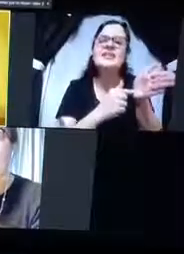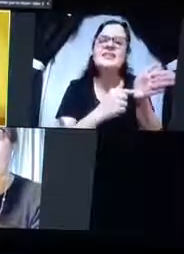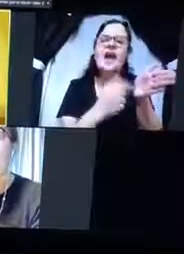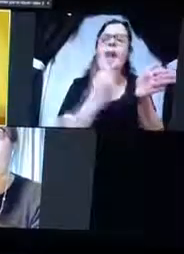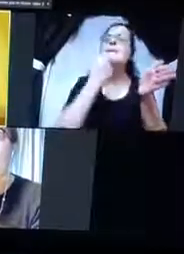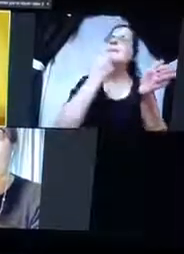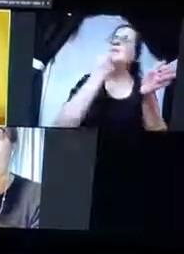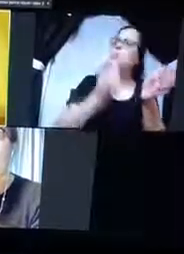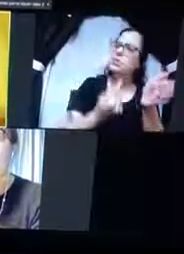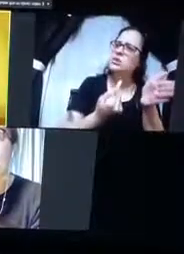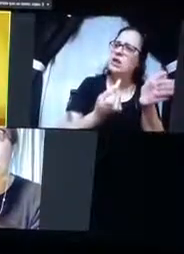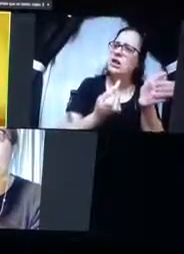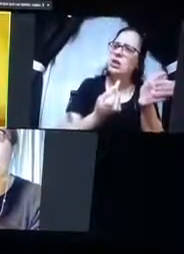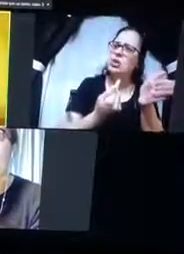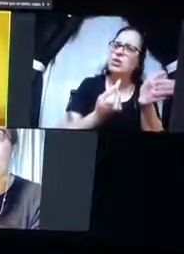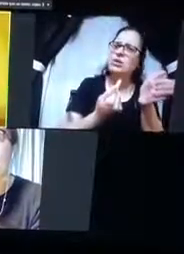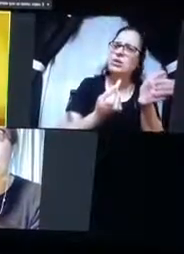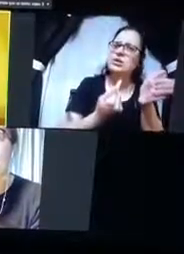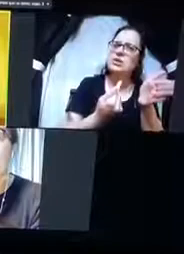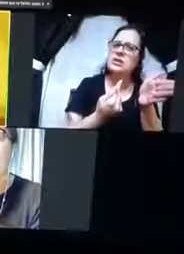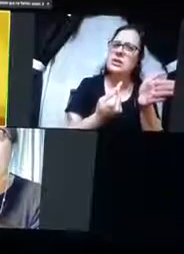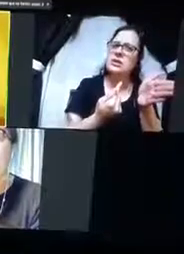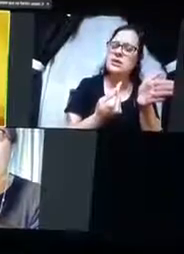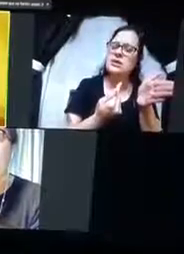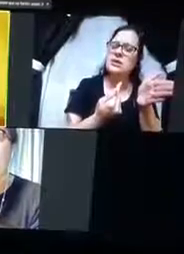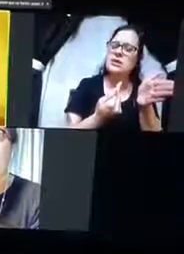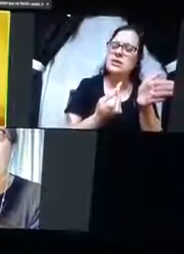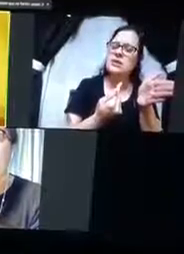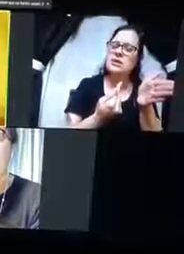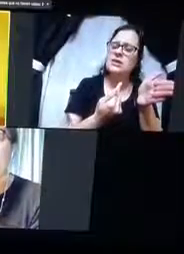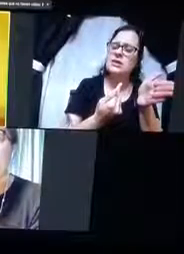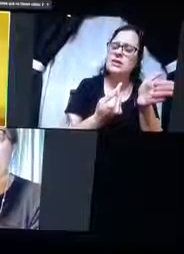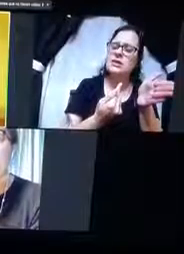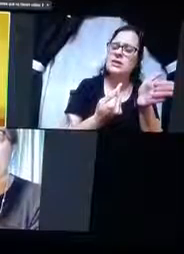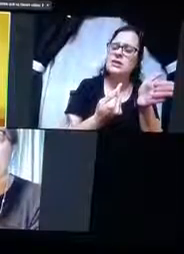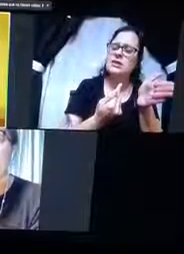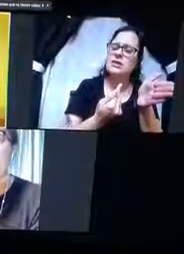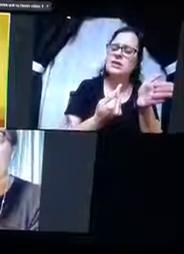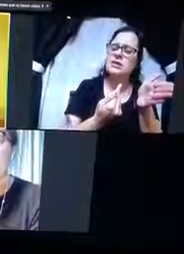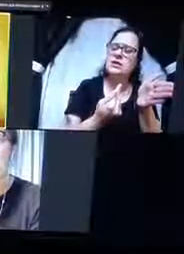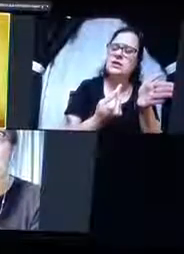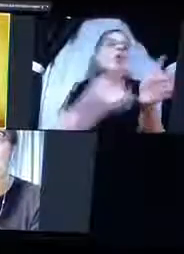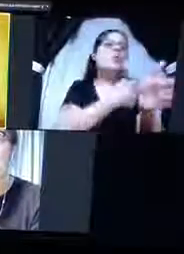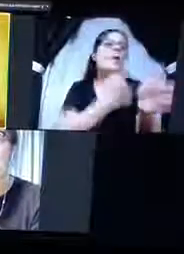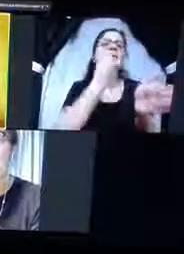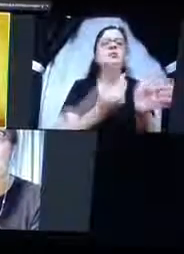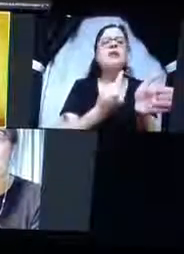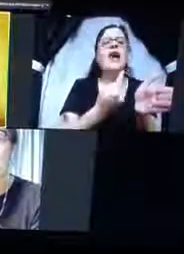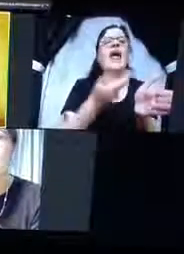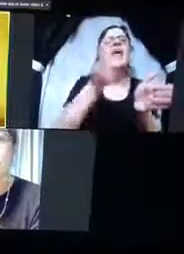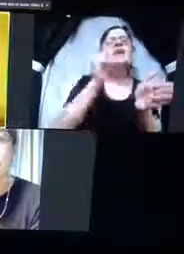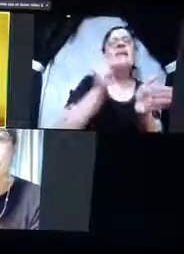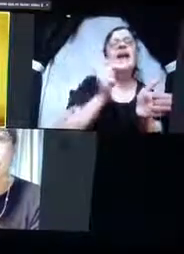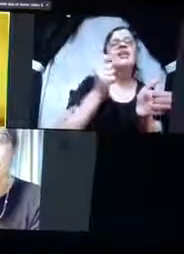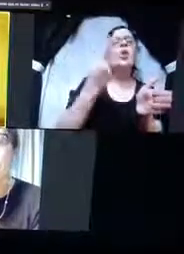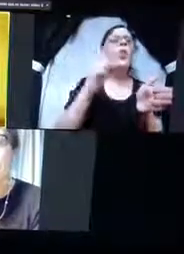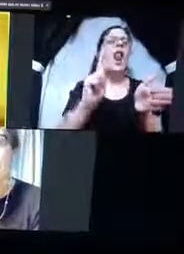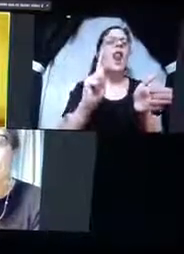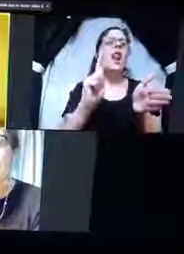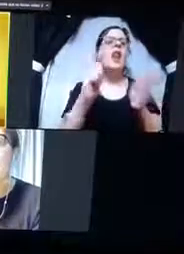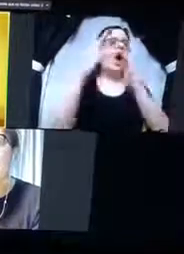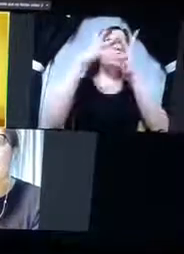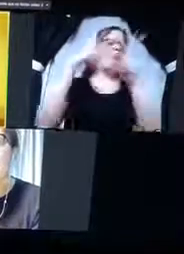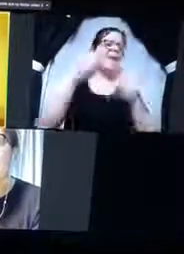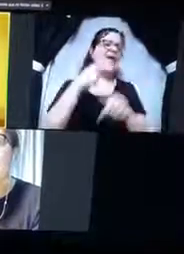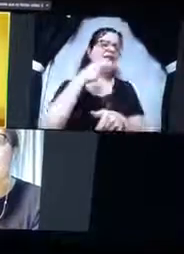y preguntando, pero preguntando no siempre en el mismo sentido, ¿sí? Porque nosotros siempre estamos acostumbrados a preguntar, bueno, ¿quién,